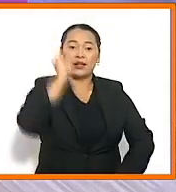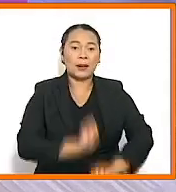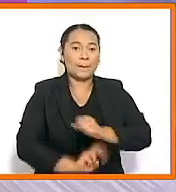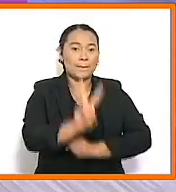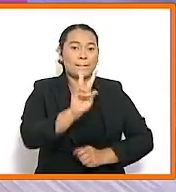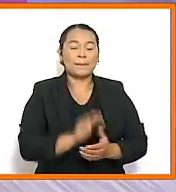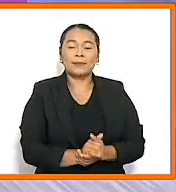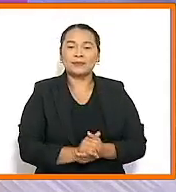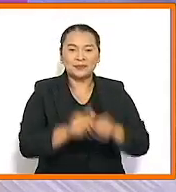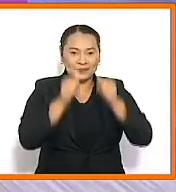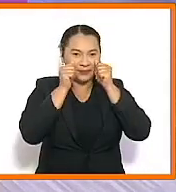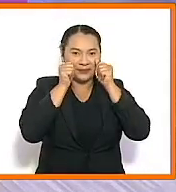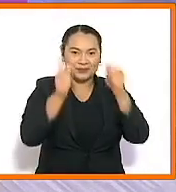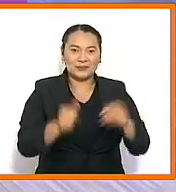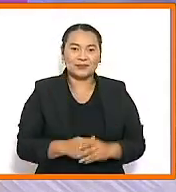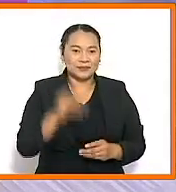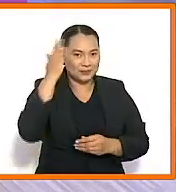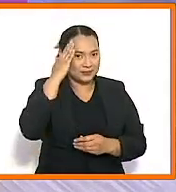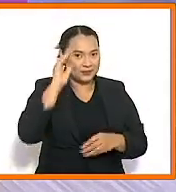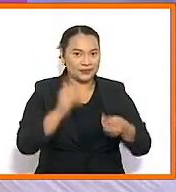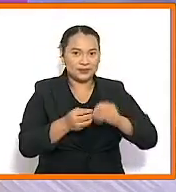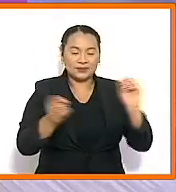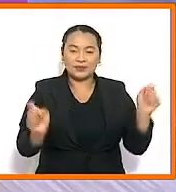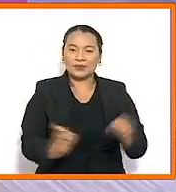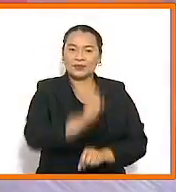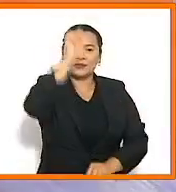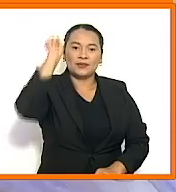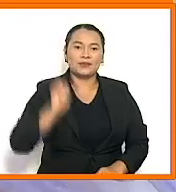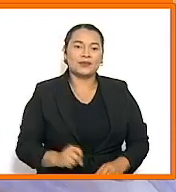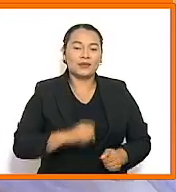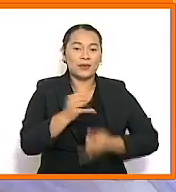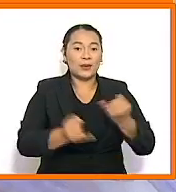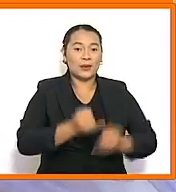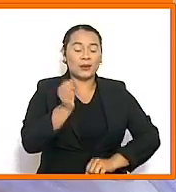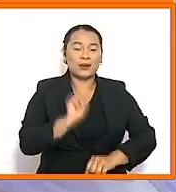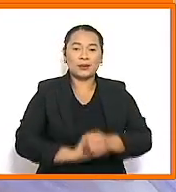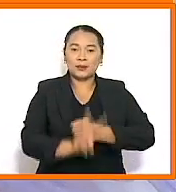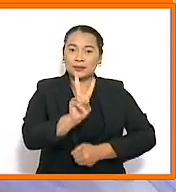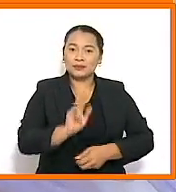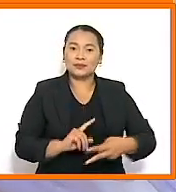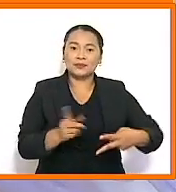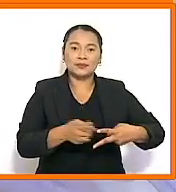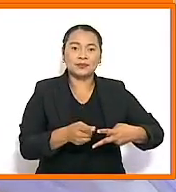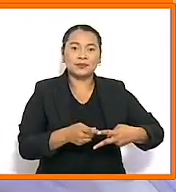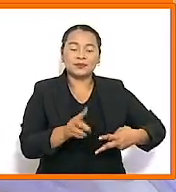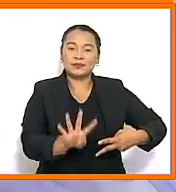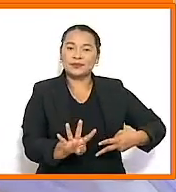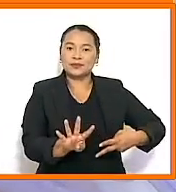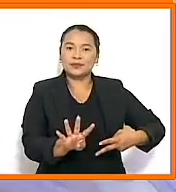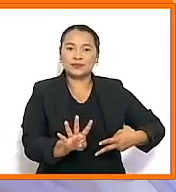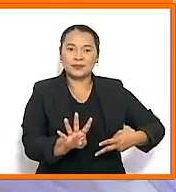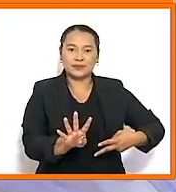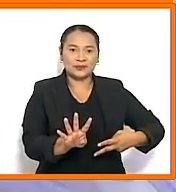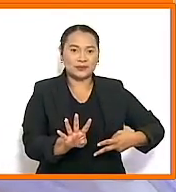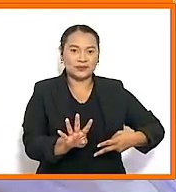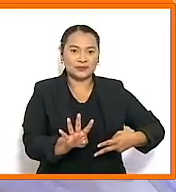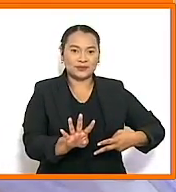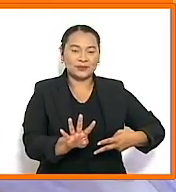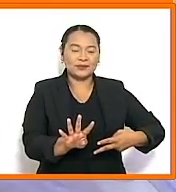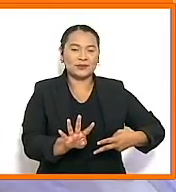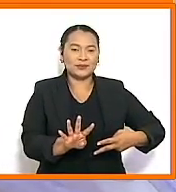premiados. Atentos, porque se viene tu primer dígito ganador de tu primer número ganador y este es el 4, segundo